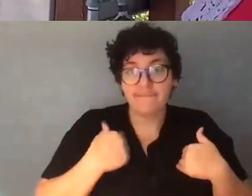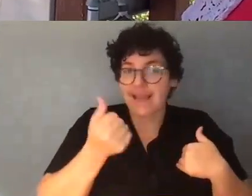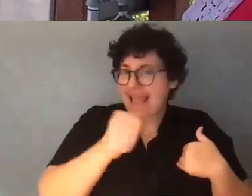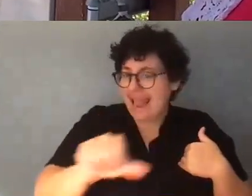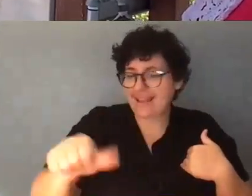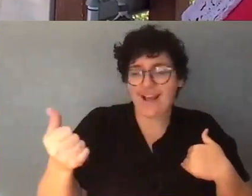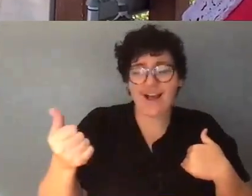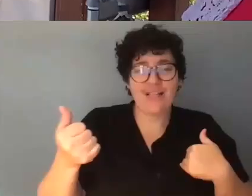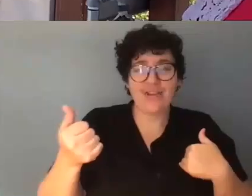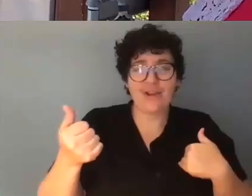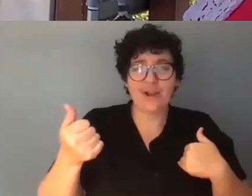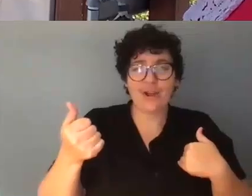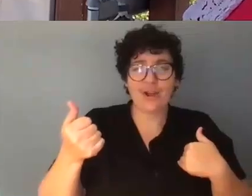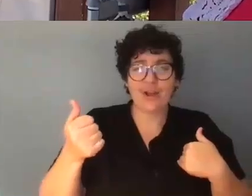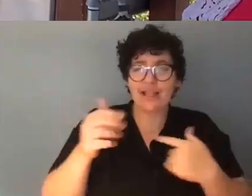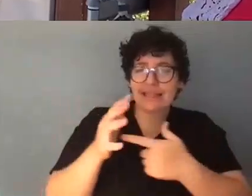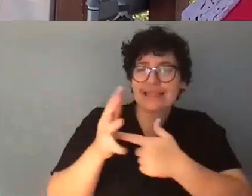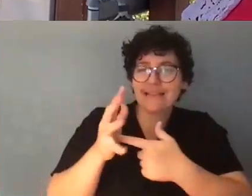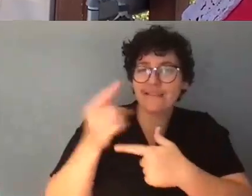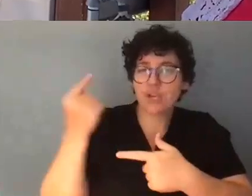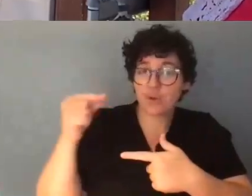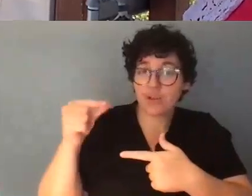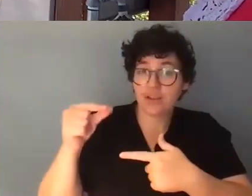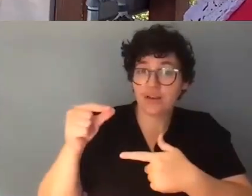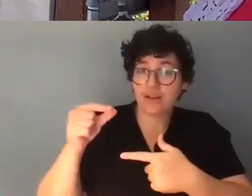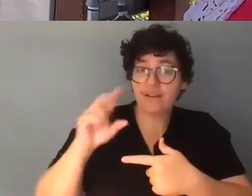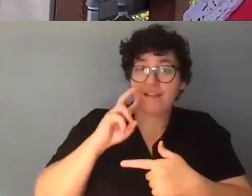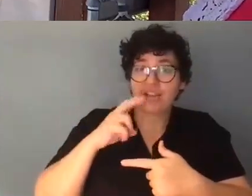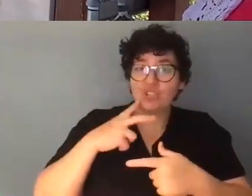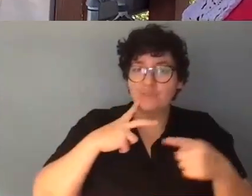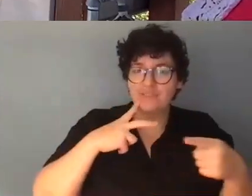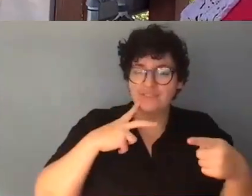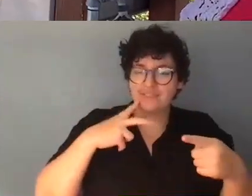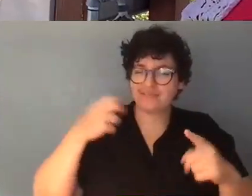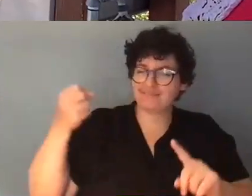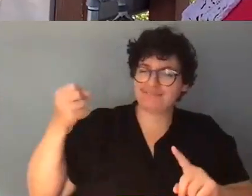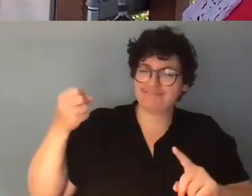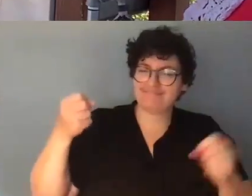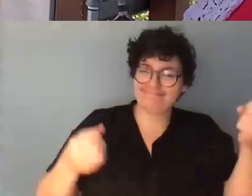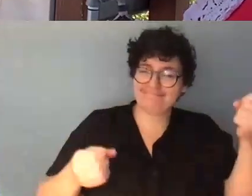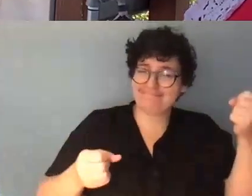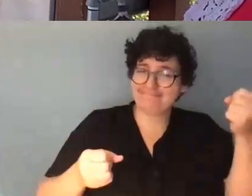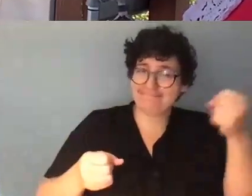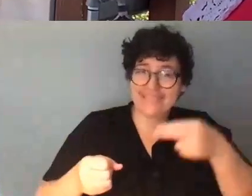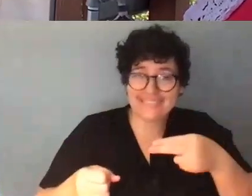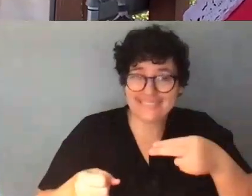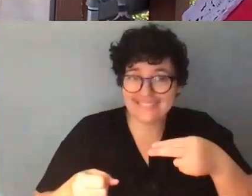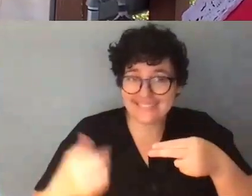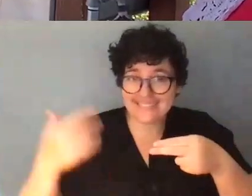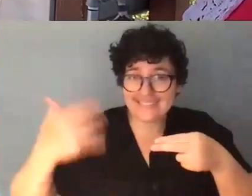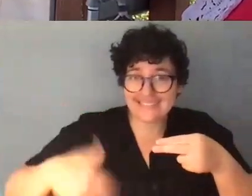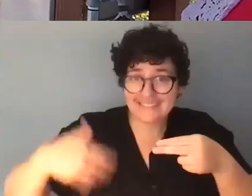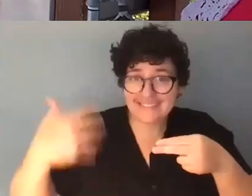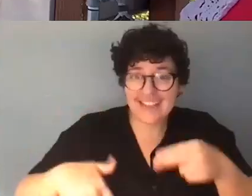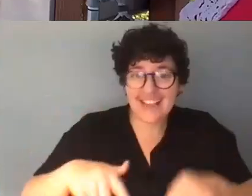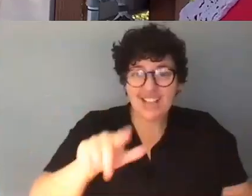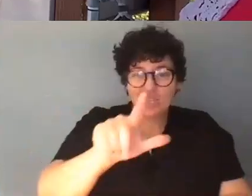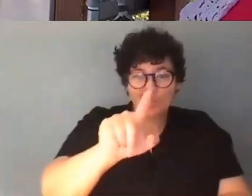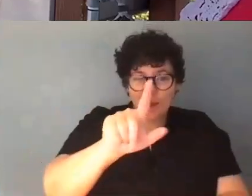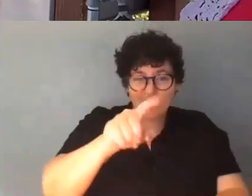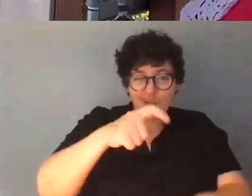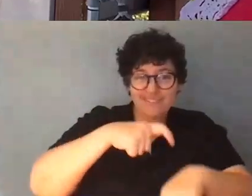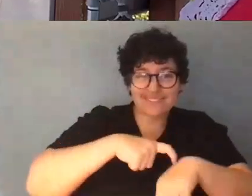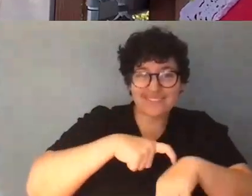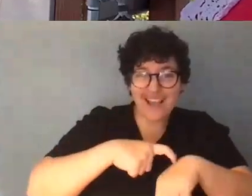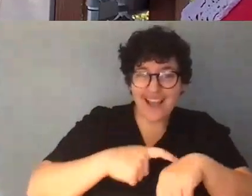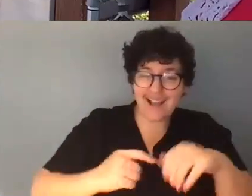todas las demás, las verduras de leafy que tiene hoja. Pueden ser hasta 21